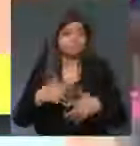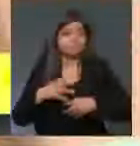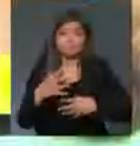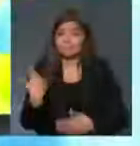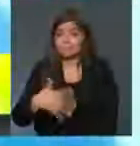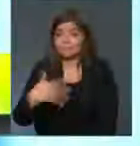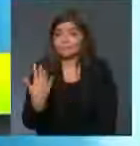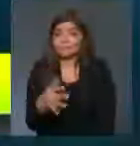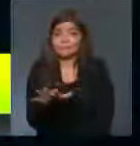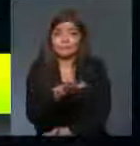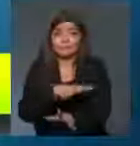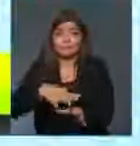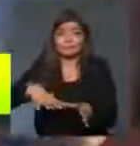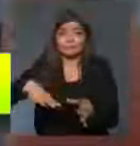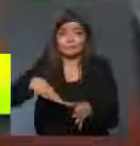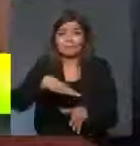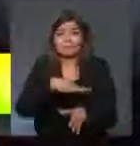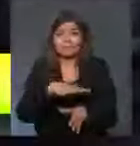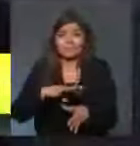terrible! Cuidado,